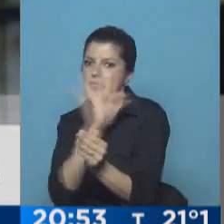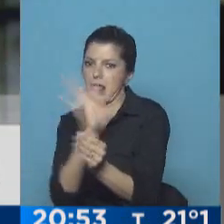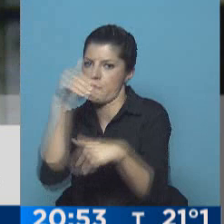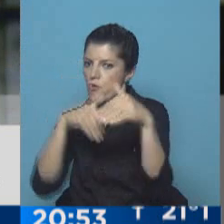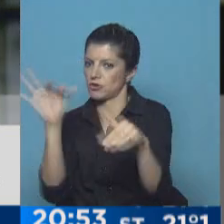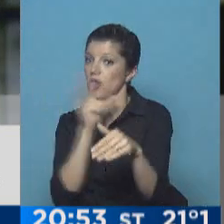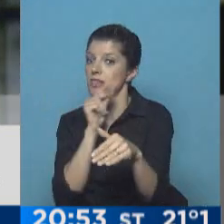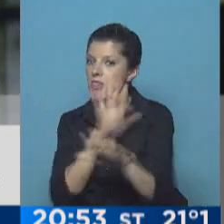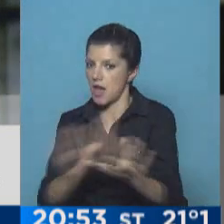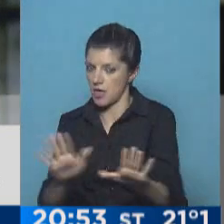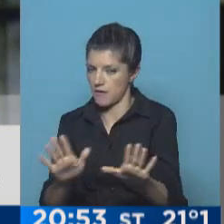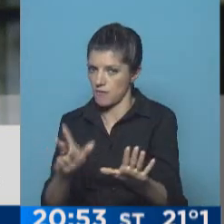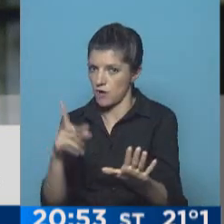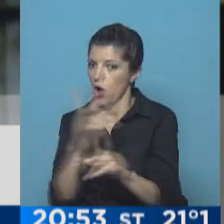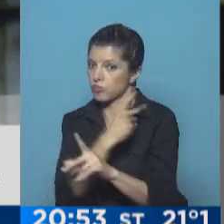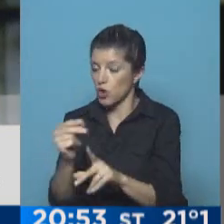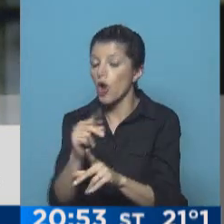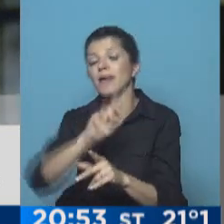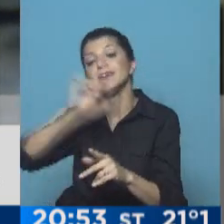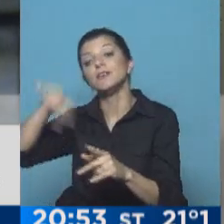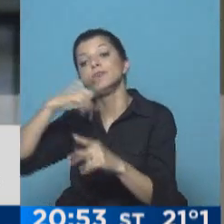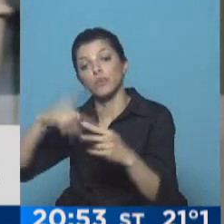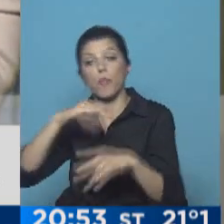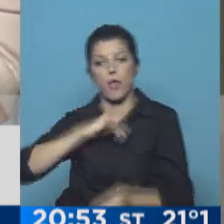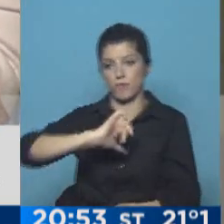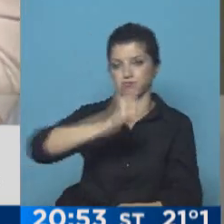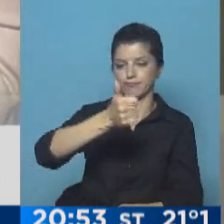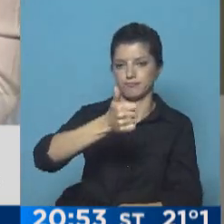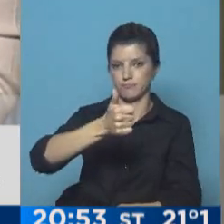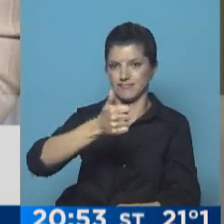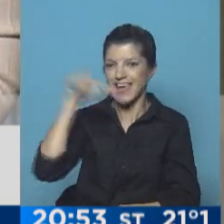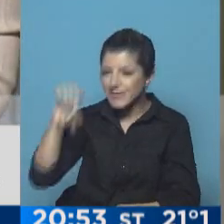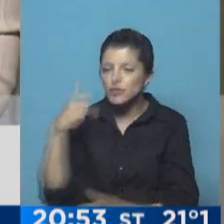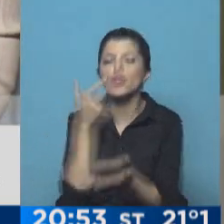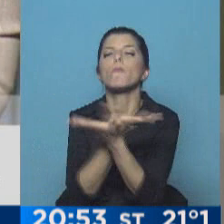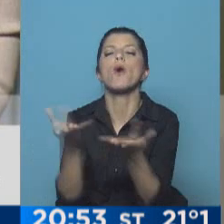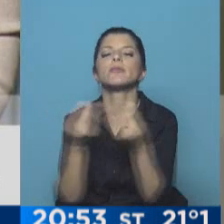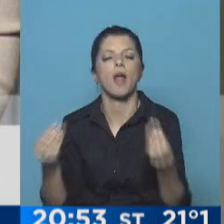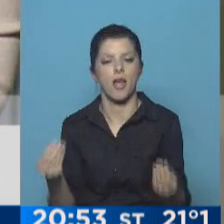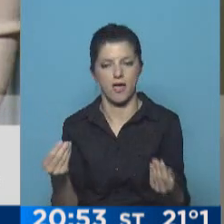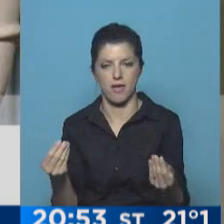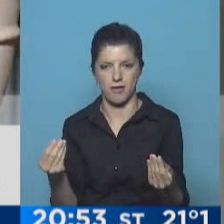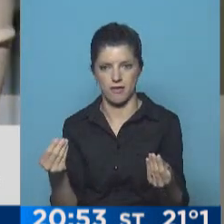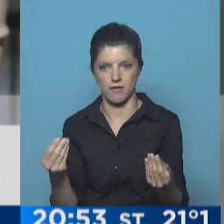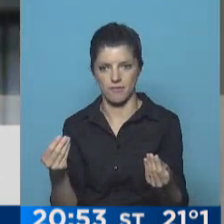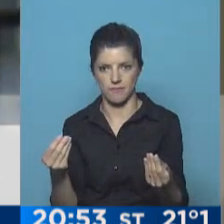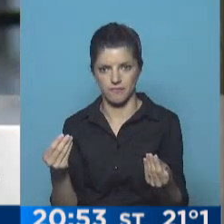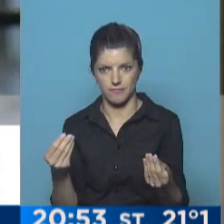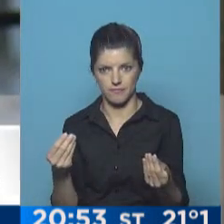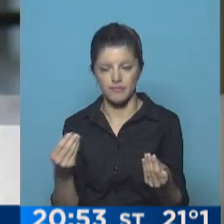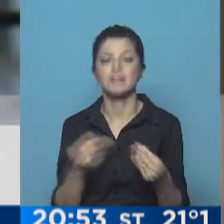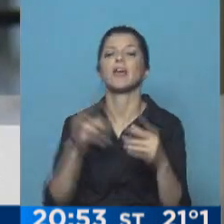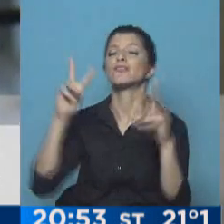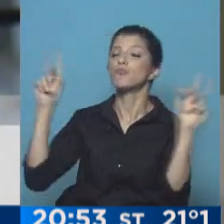permitir un triunfo contundente es una señal clara de la problemática